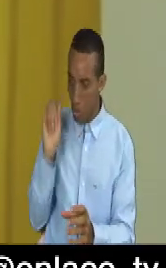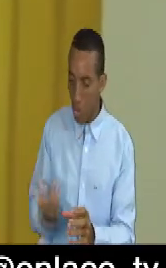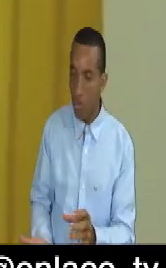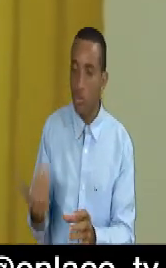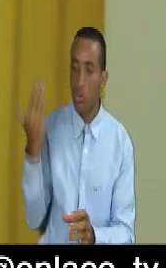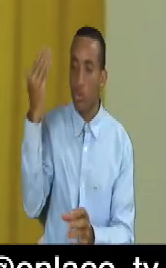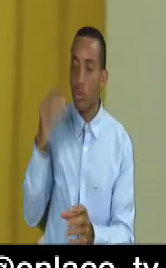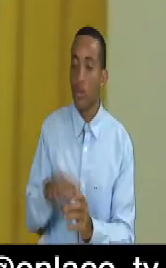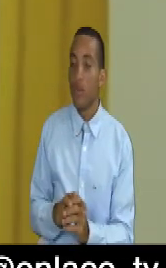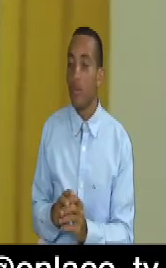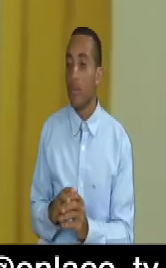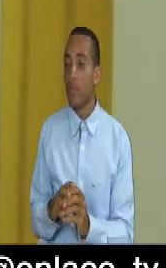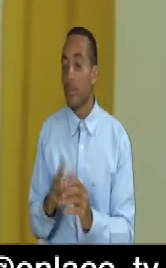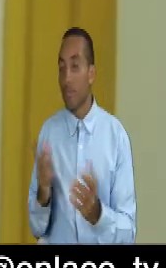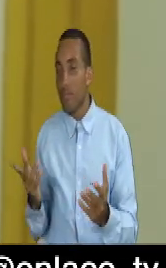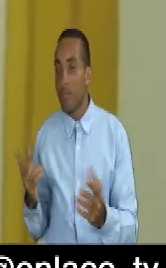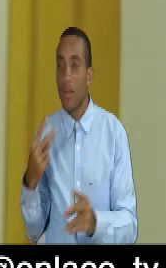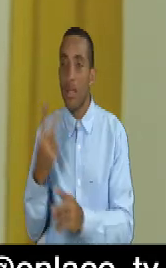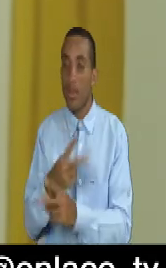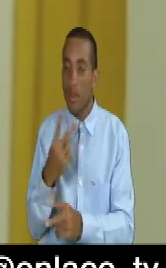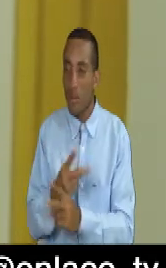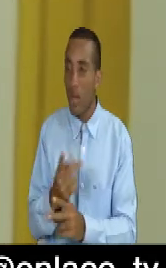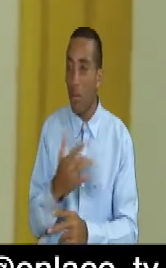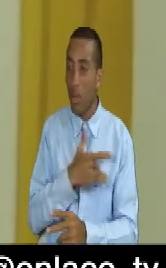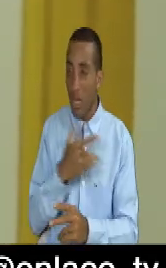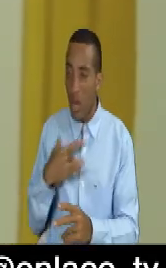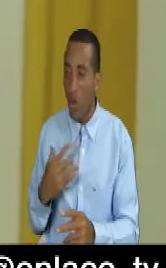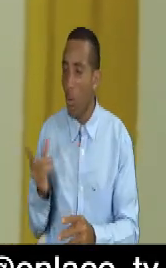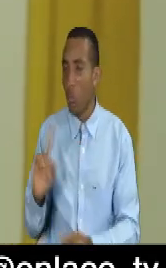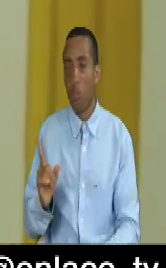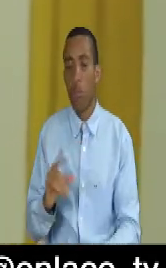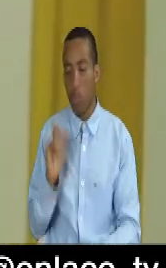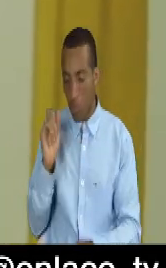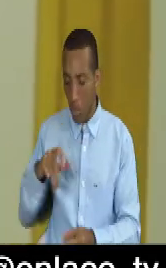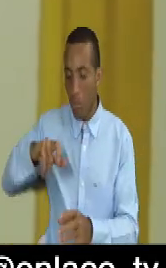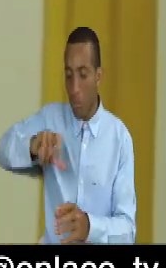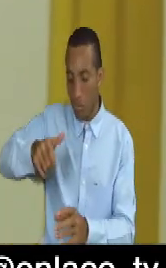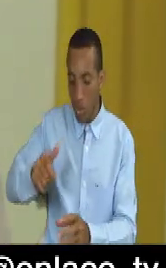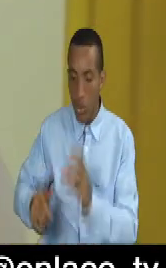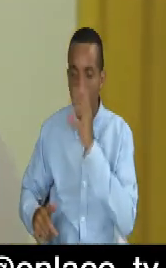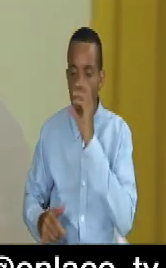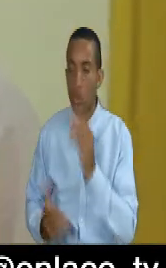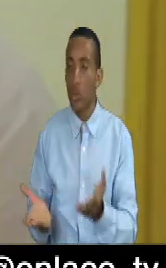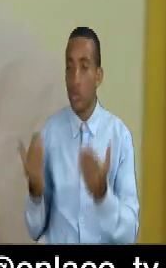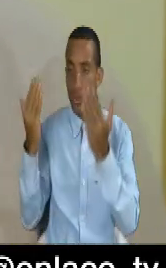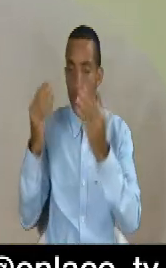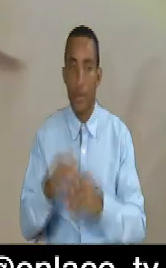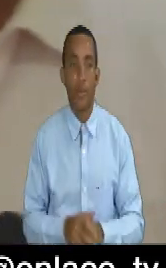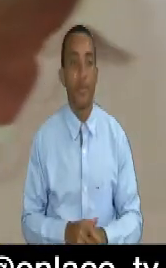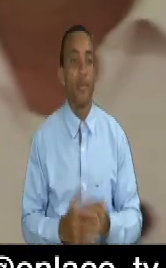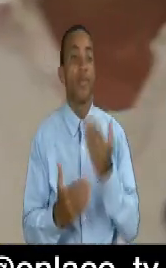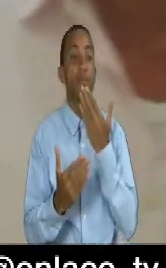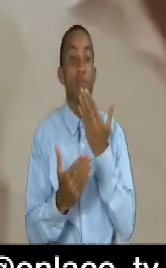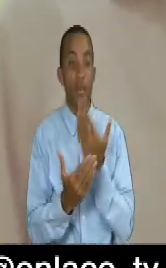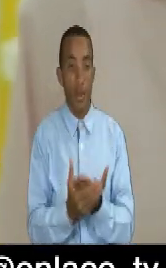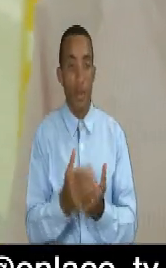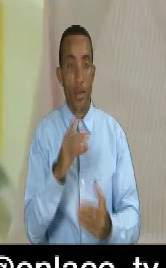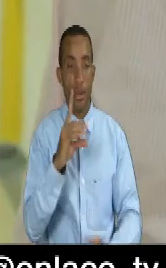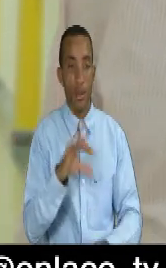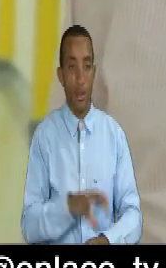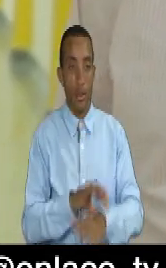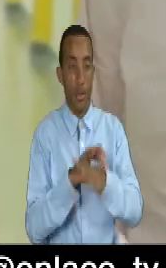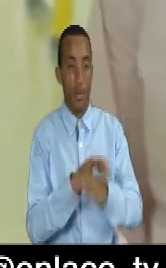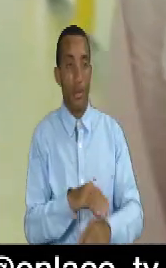imperceptibles para el tema de riesgo de la salud pública por consumo de agua potable en la ciudad de Barranca Bermeja. Gracias al doctor Fernando Cárdenas. Pues las